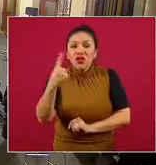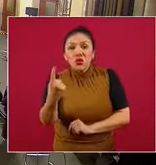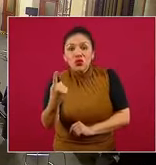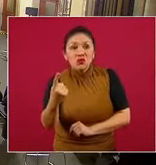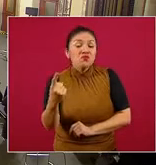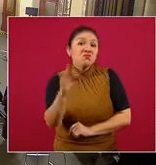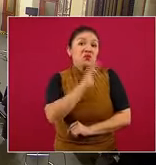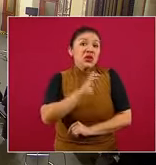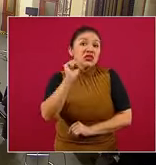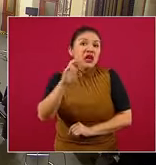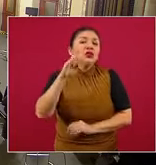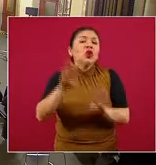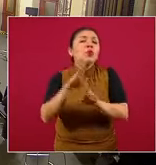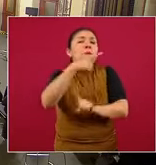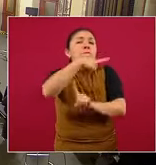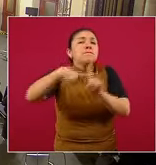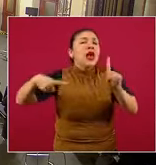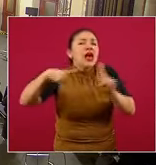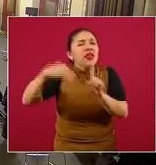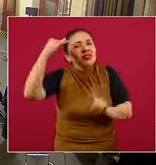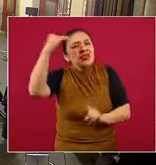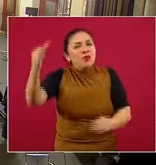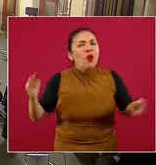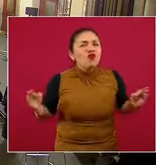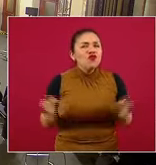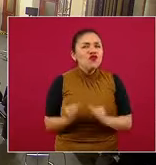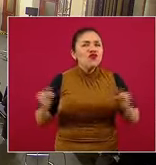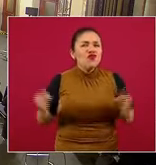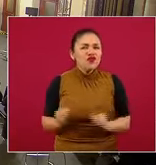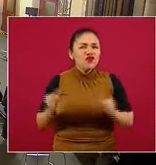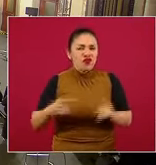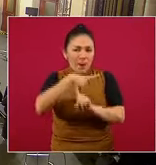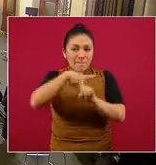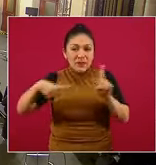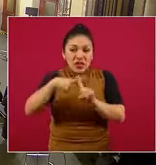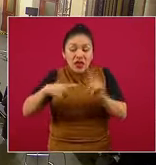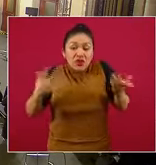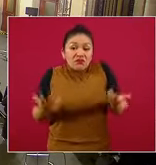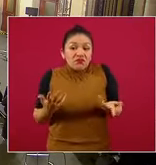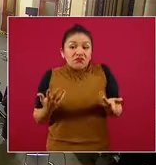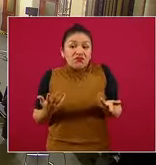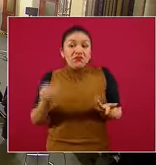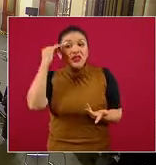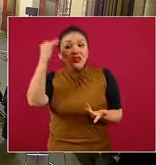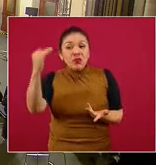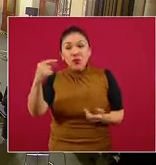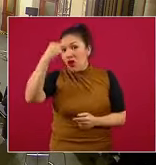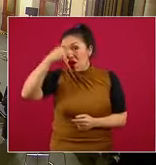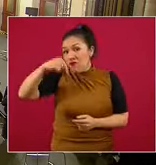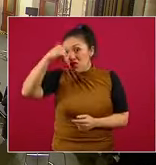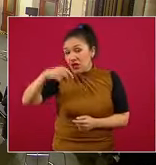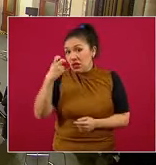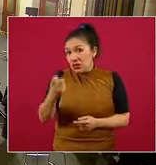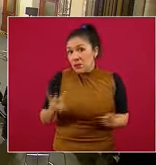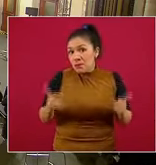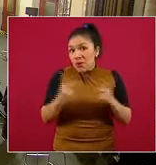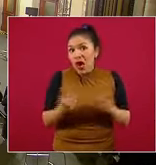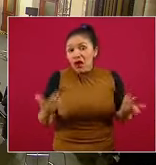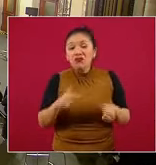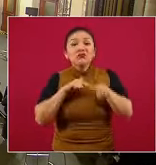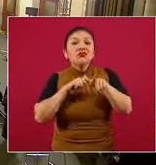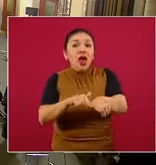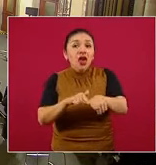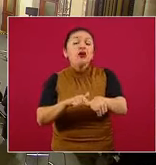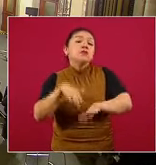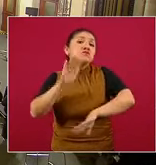que es el punto medio de la temporada invernal, de la temporada de frío, la temporada de influenza, y